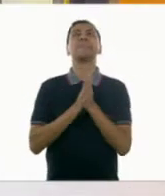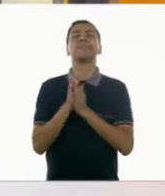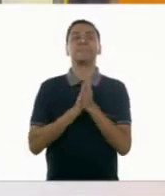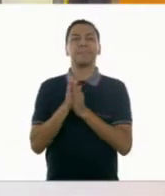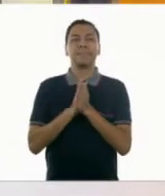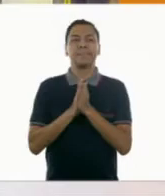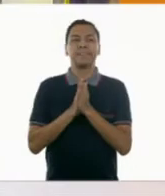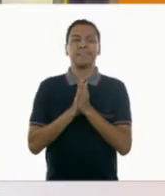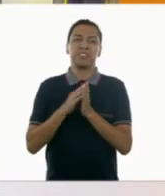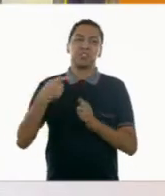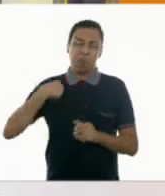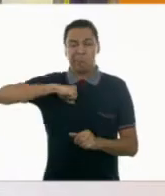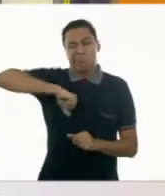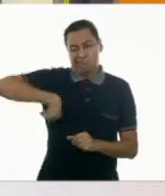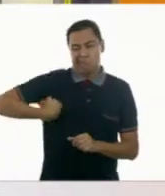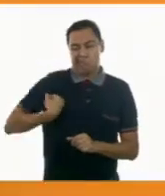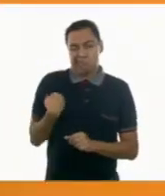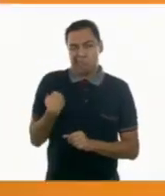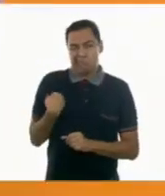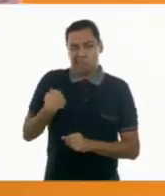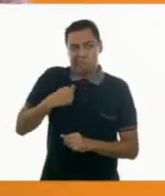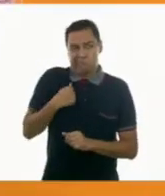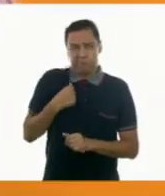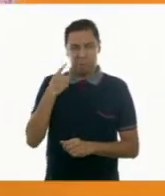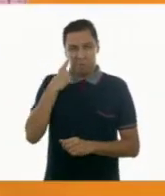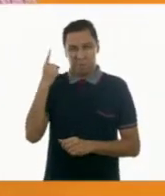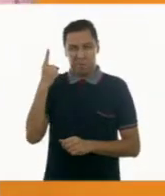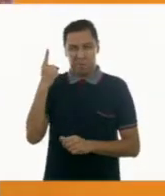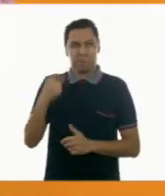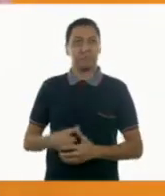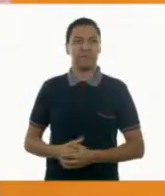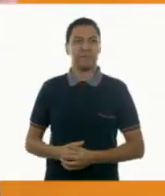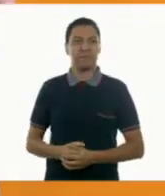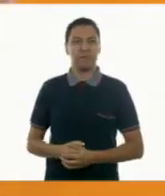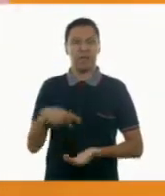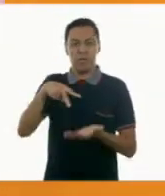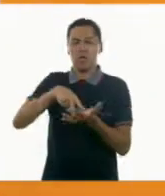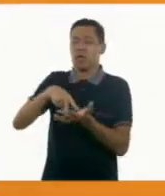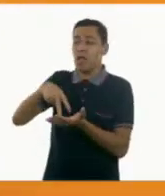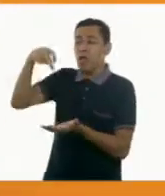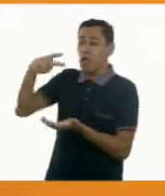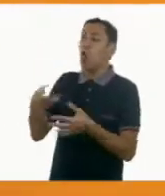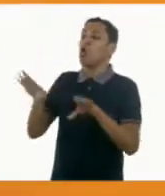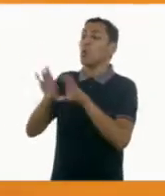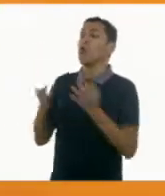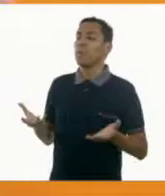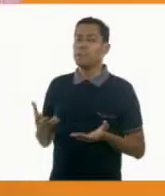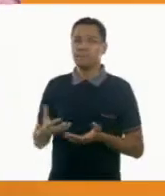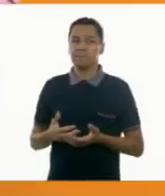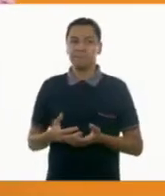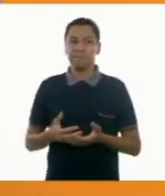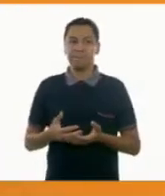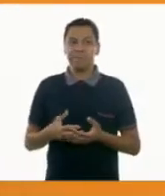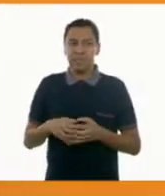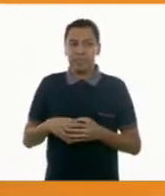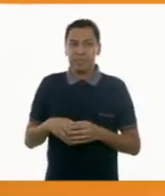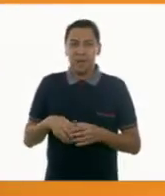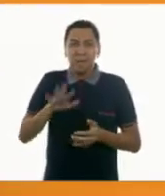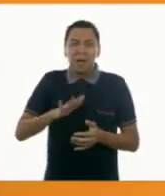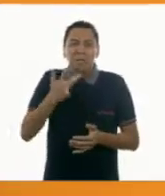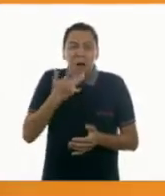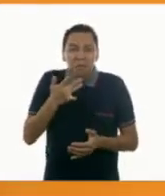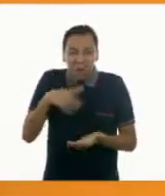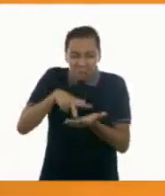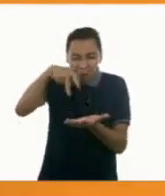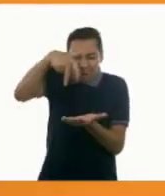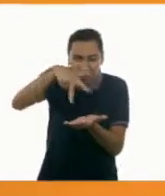Sí, pues voy a optar por la tuya. Ok, pero okay. ¿El salto cómo va a ser? El salto... También puedes... De ranita. Ok, de voy ranita. Voy a